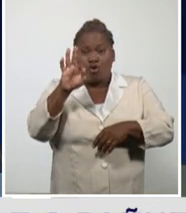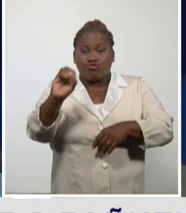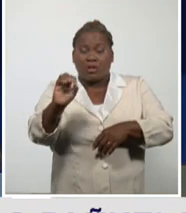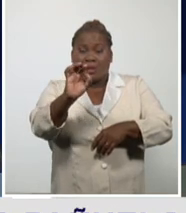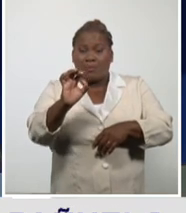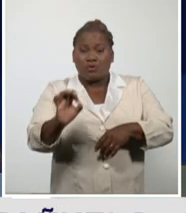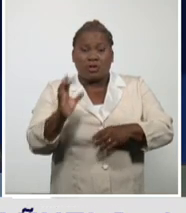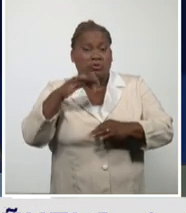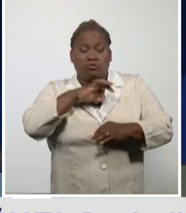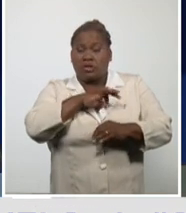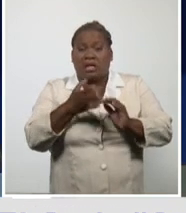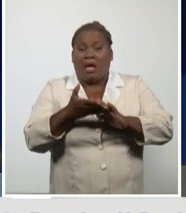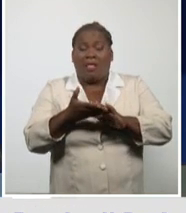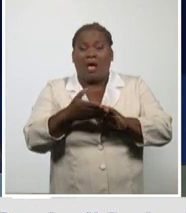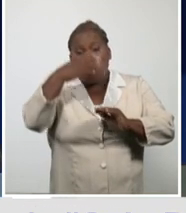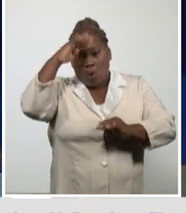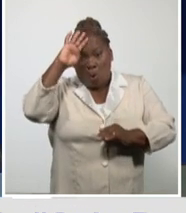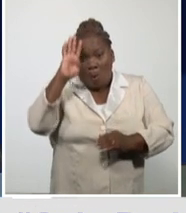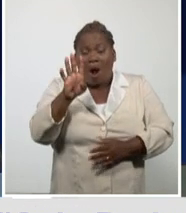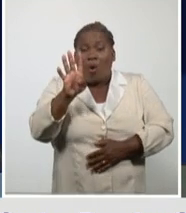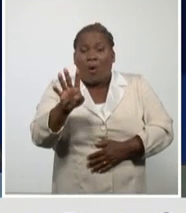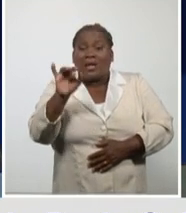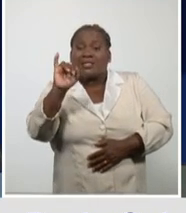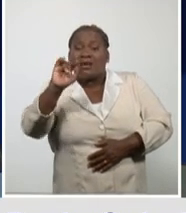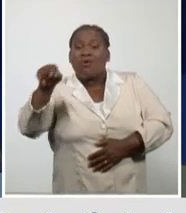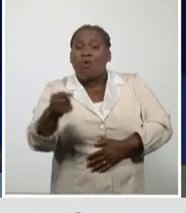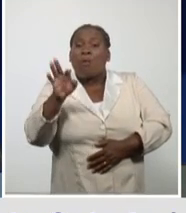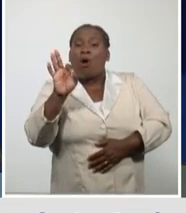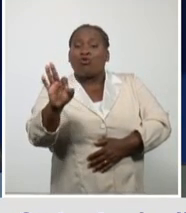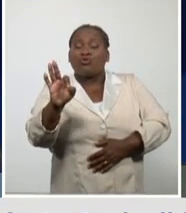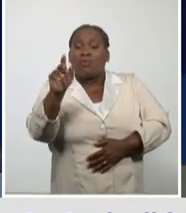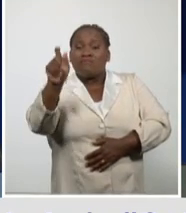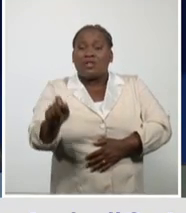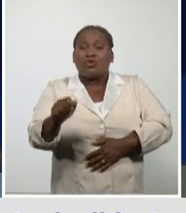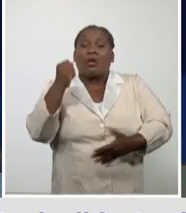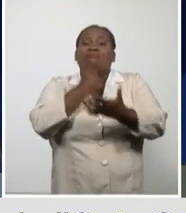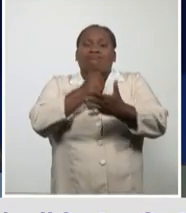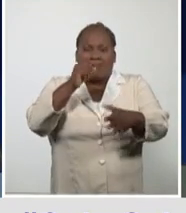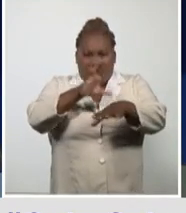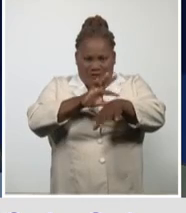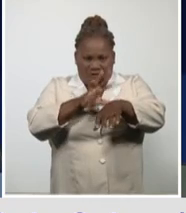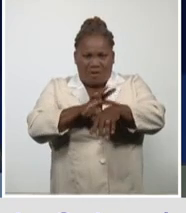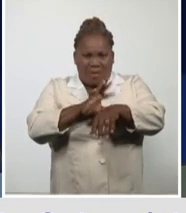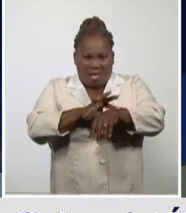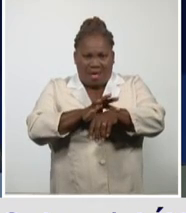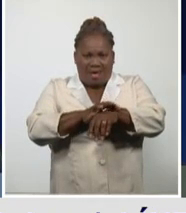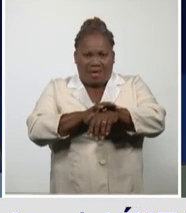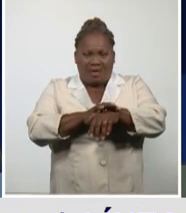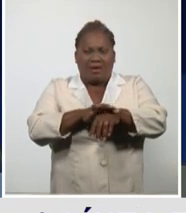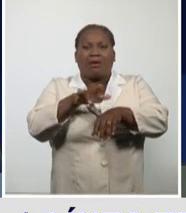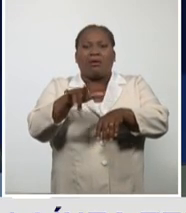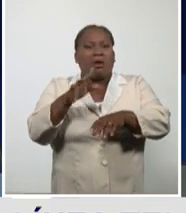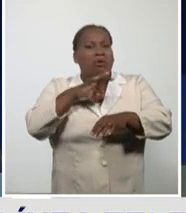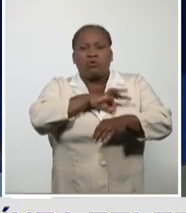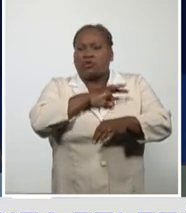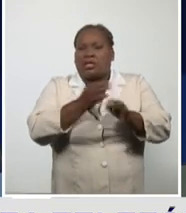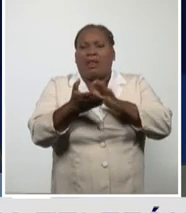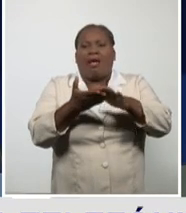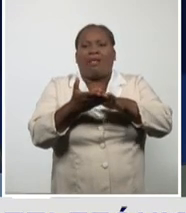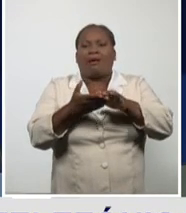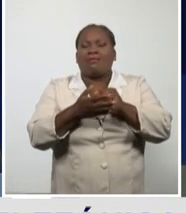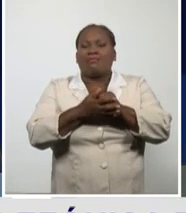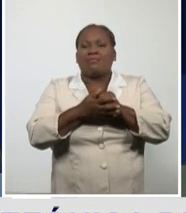que el 46,8% de los confirmados hasta el momento han sido asintomáticos en el momento